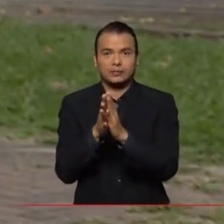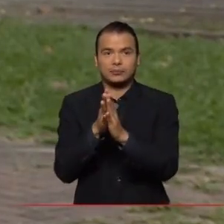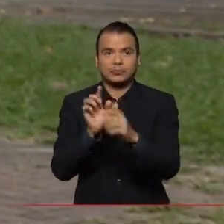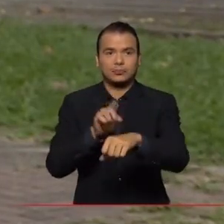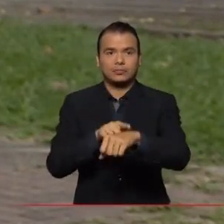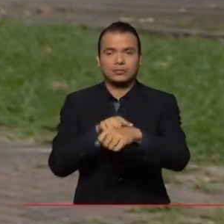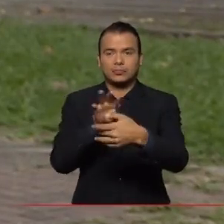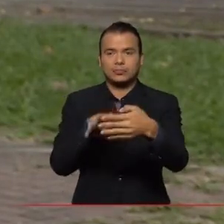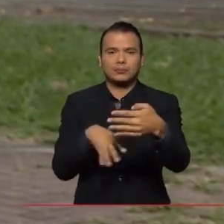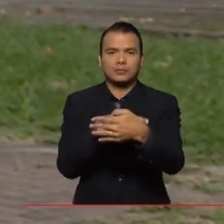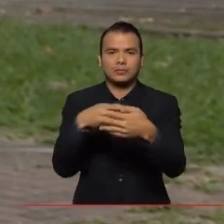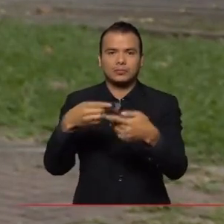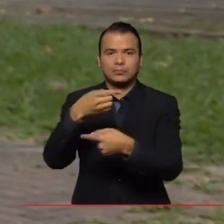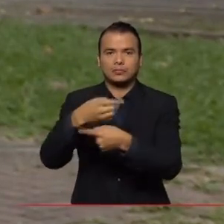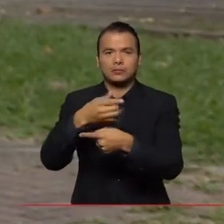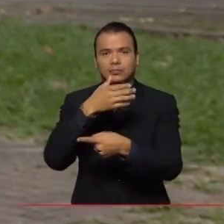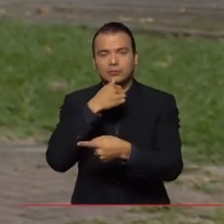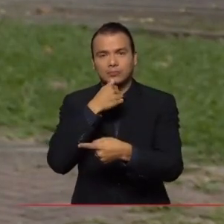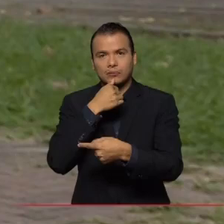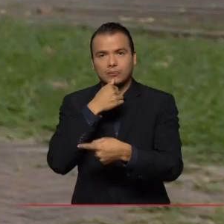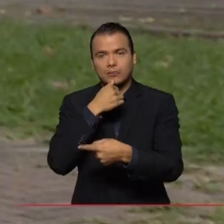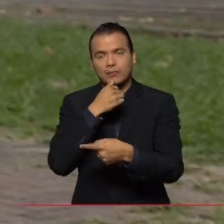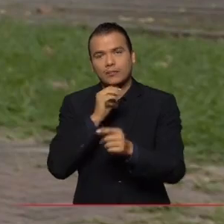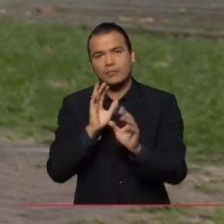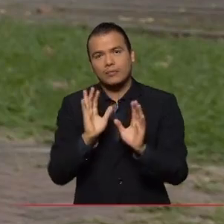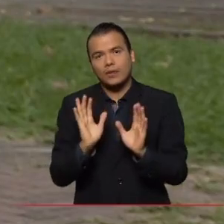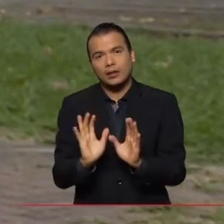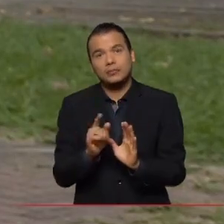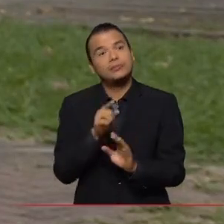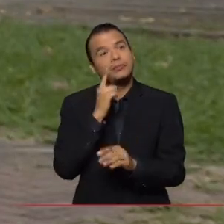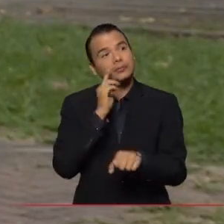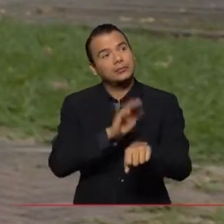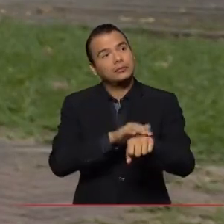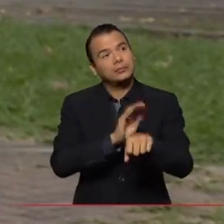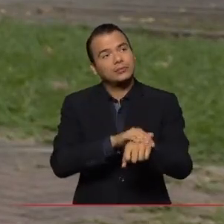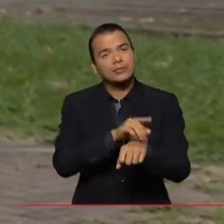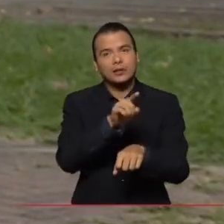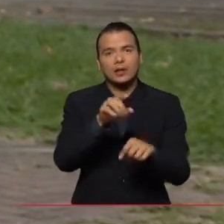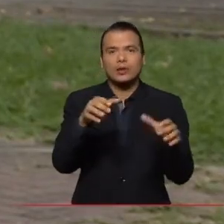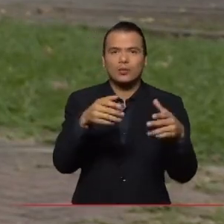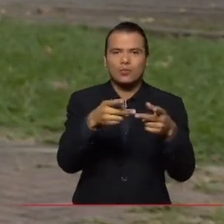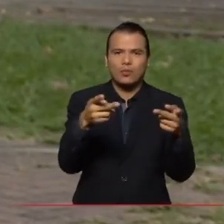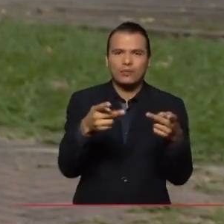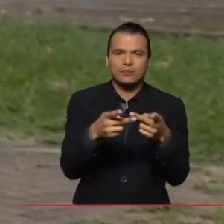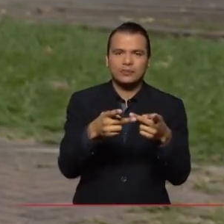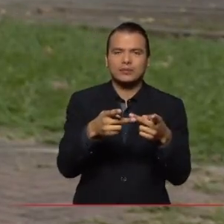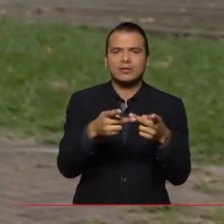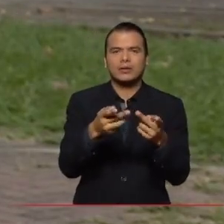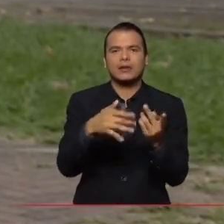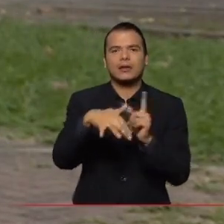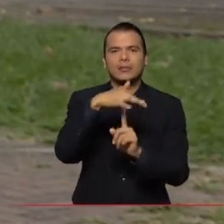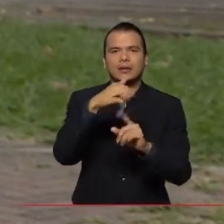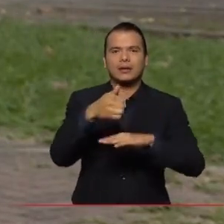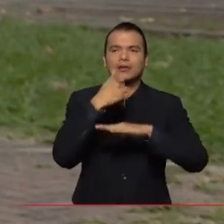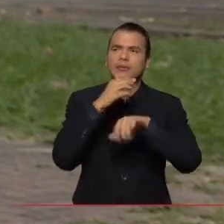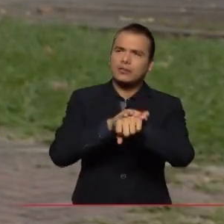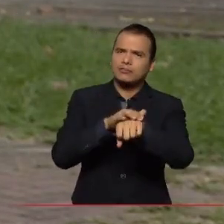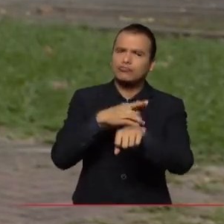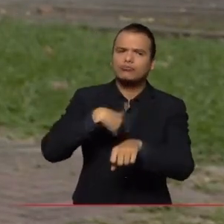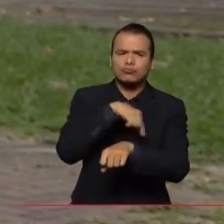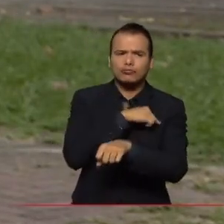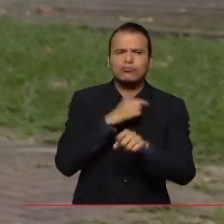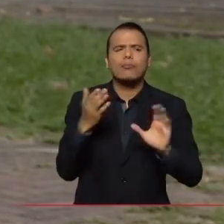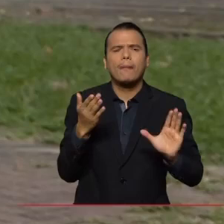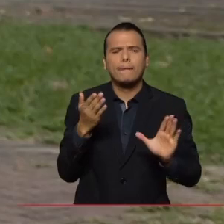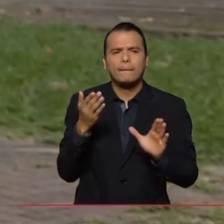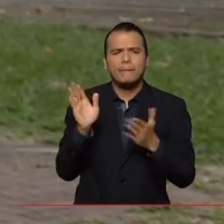lo pactado, pues ellos tienen un plan de contingencia porque la obra tiene que estar lista el 19 de julio. Esta obra del Parque Corazón